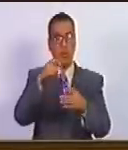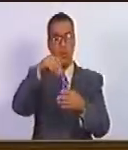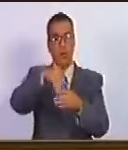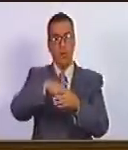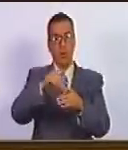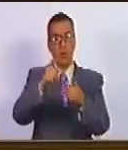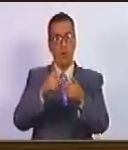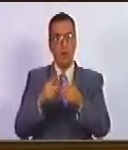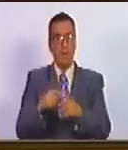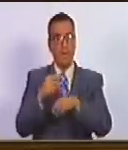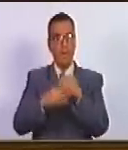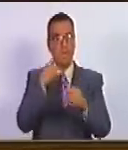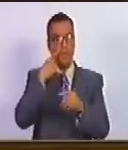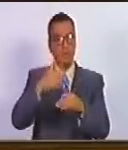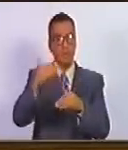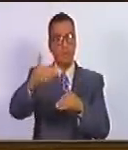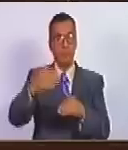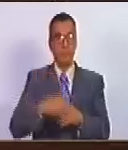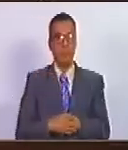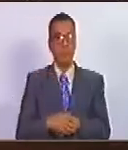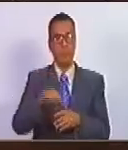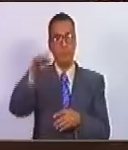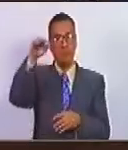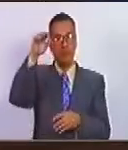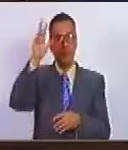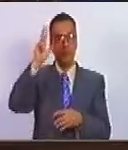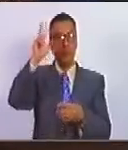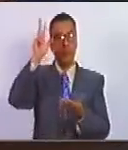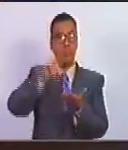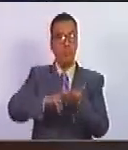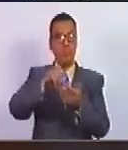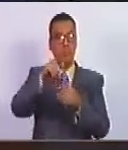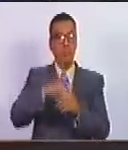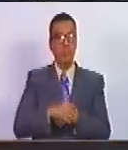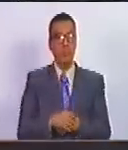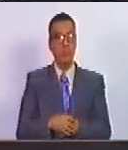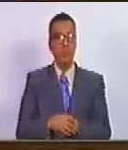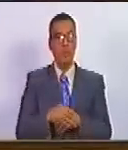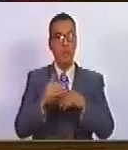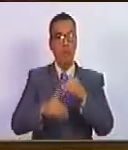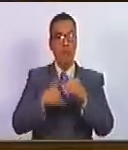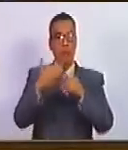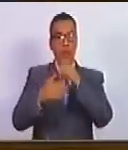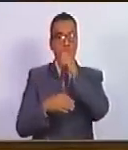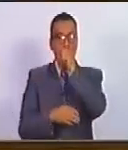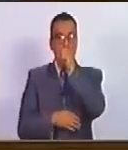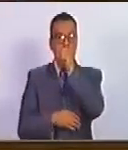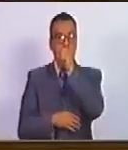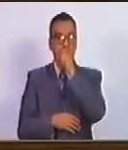Finanzas, manifiesten con la señal de costumbre. Aprobado. Siguiente.